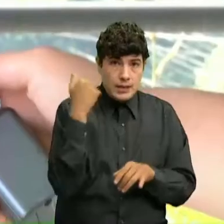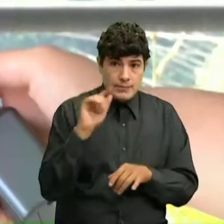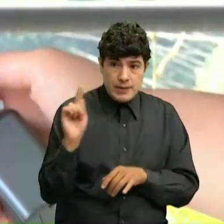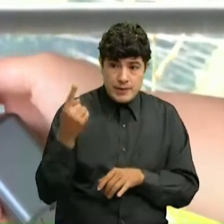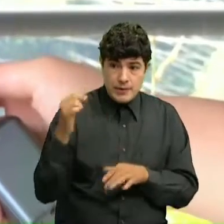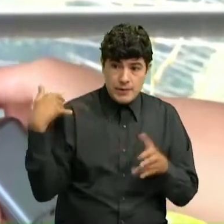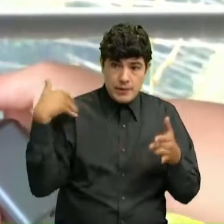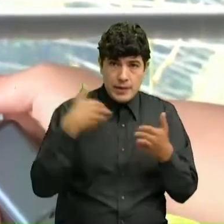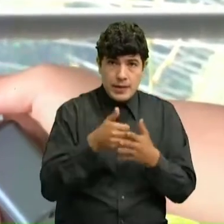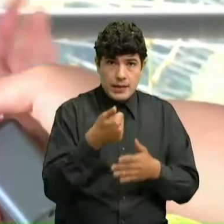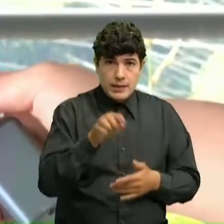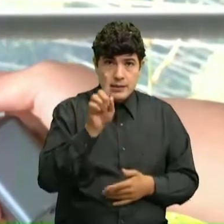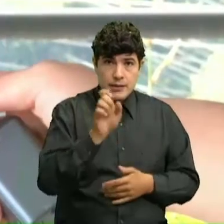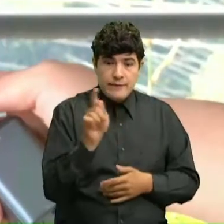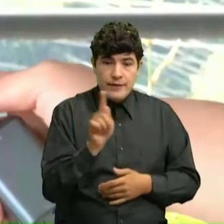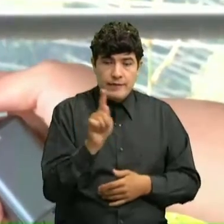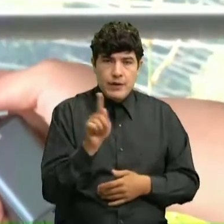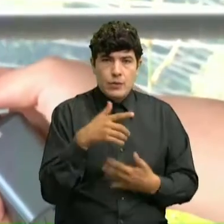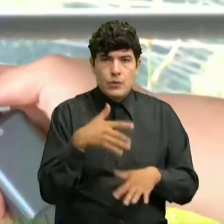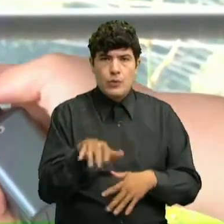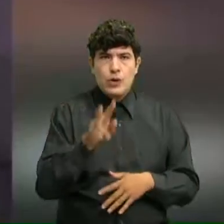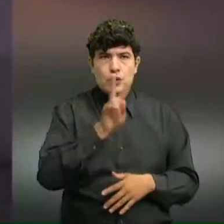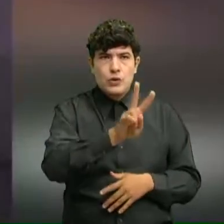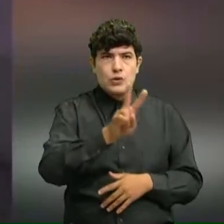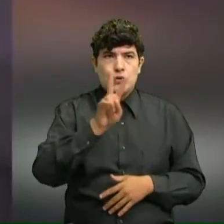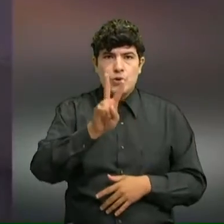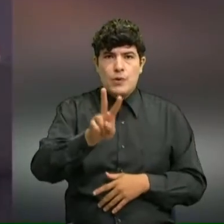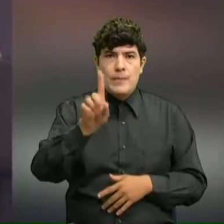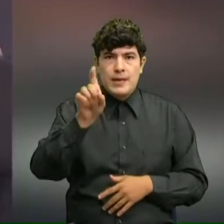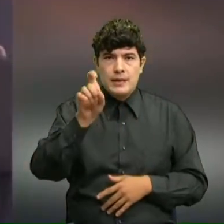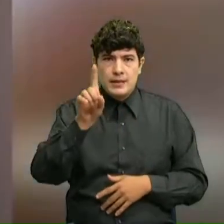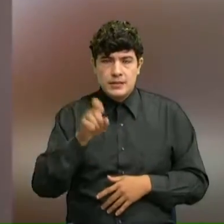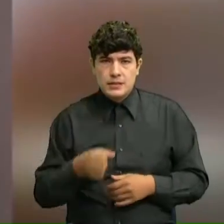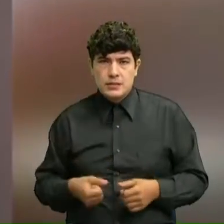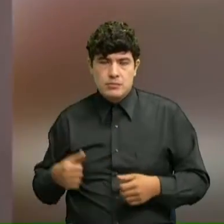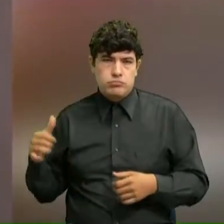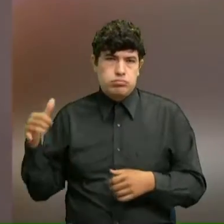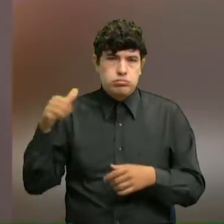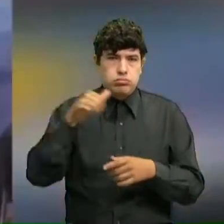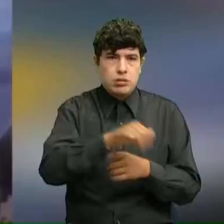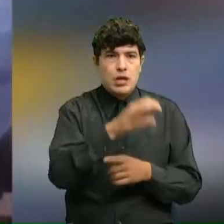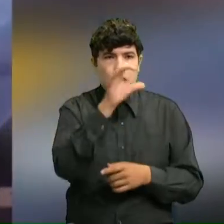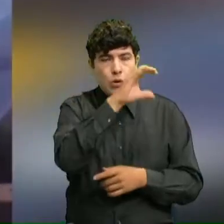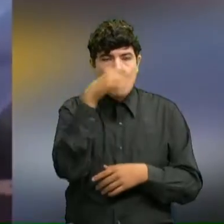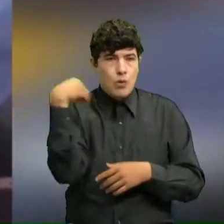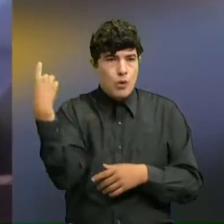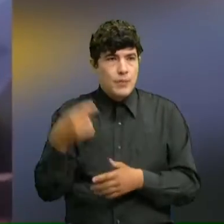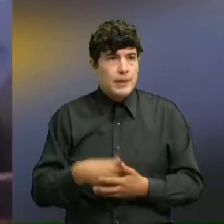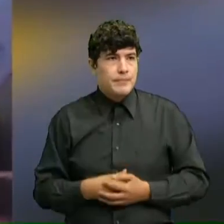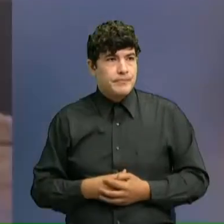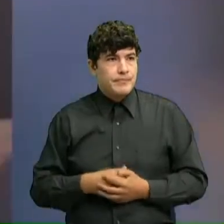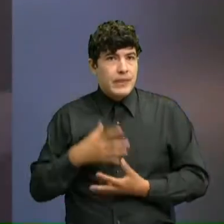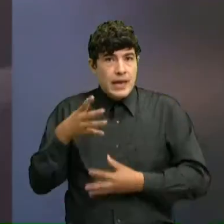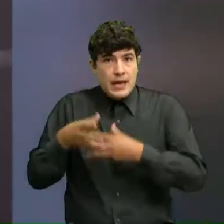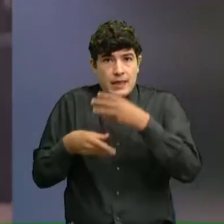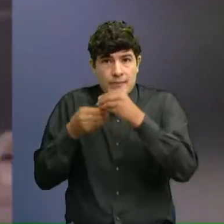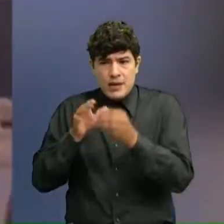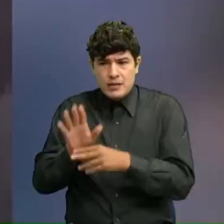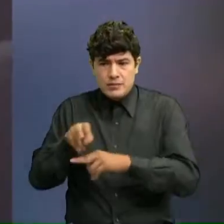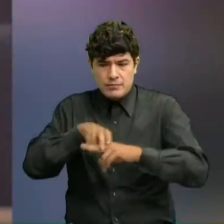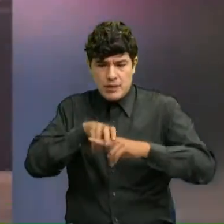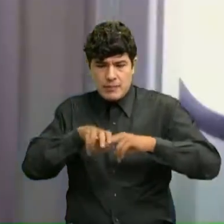primero y el 16 de febrero ya 226 vuelos operados a nivel Colombia, con unas sillas ofrecidas de más o